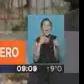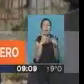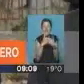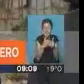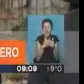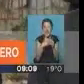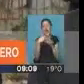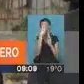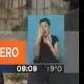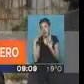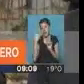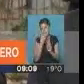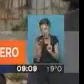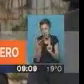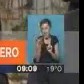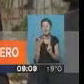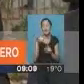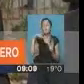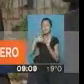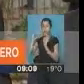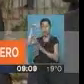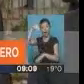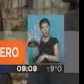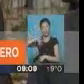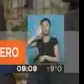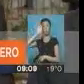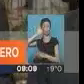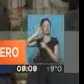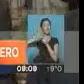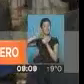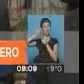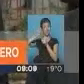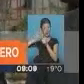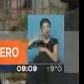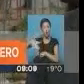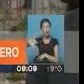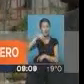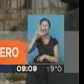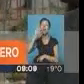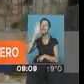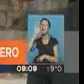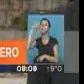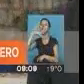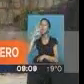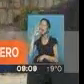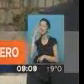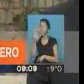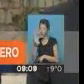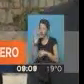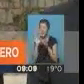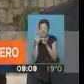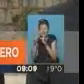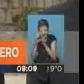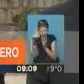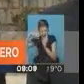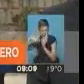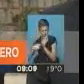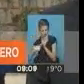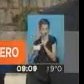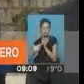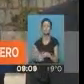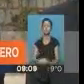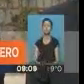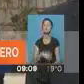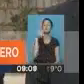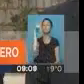Paz, pero en esta ocasión estamos en la provincia de Santiago del Estero, más precisamente en la ciudad de La Banda, a muy pocos kilómetros de la capital santiagueña.